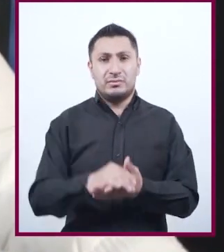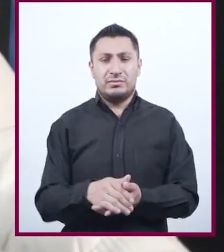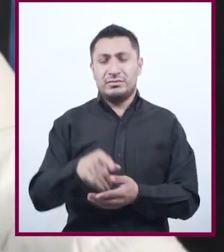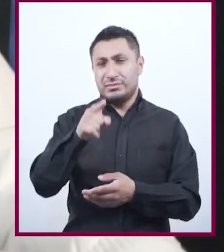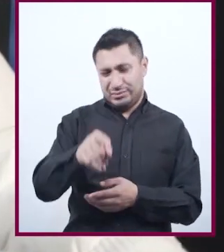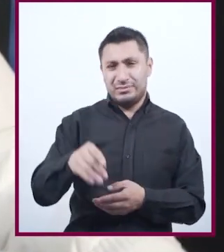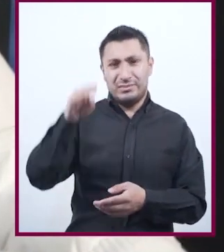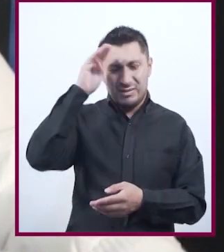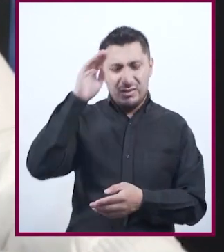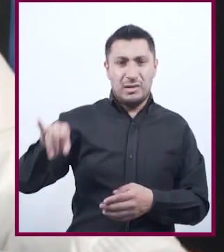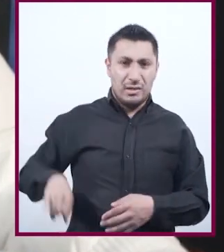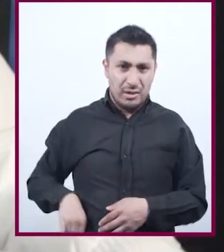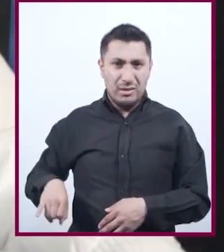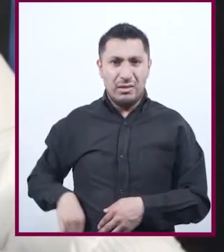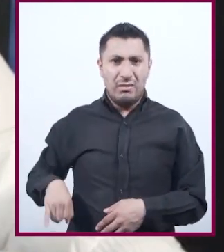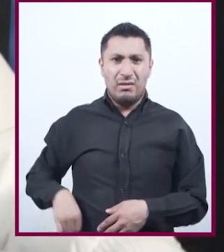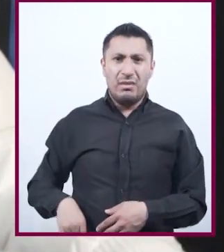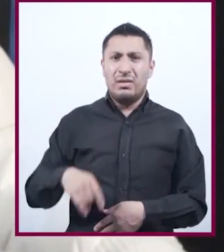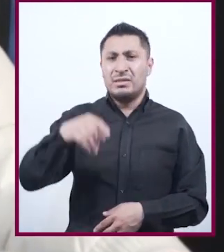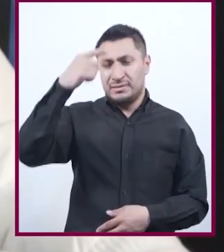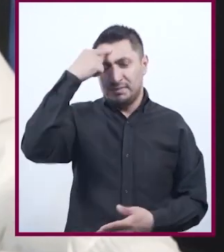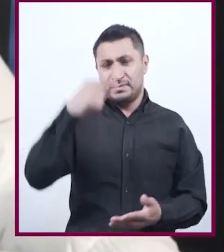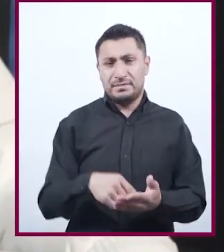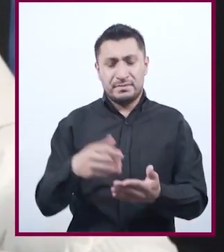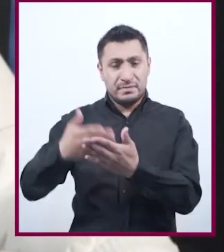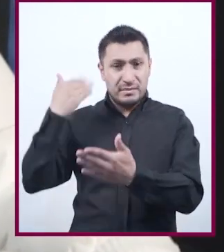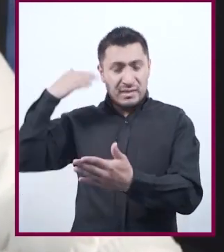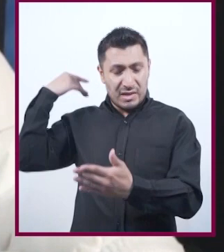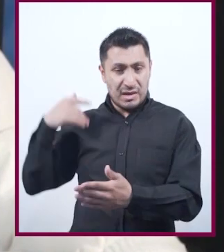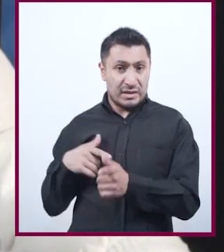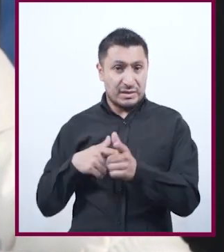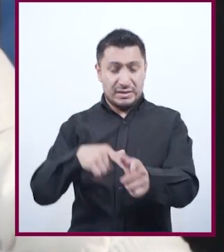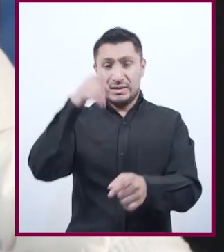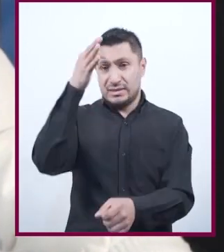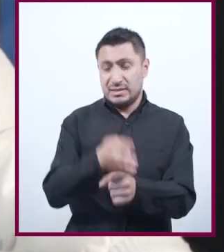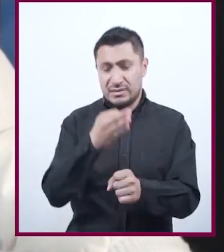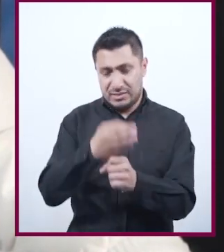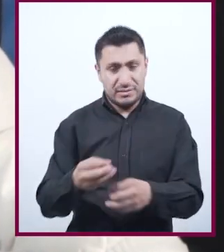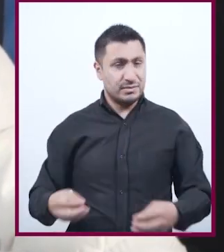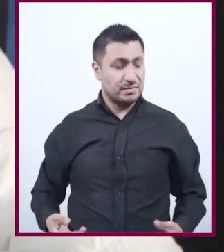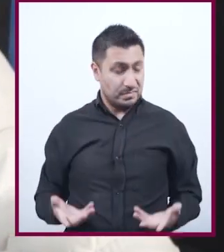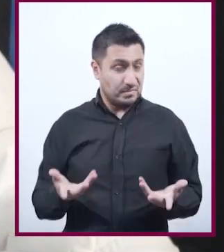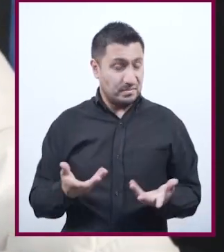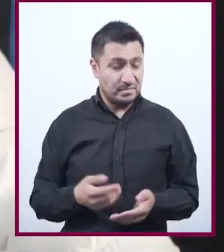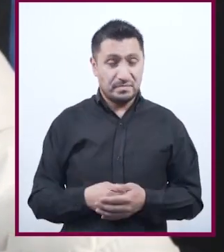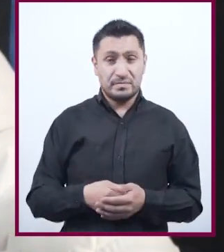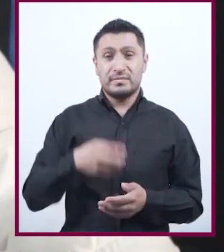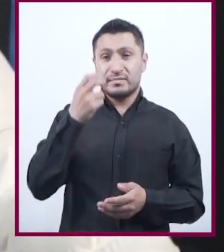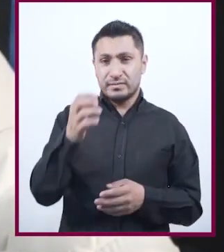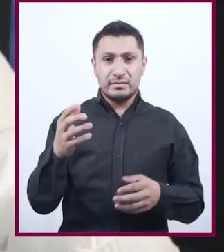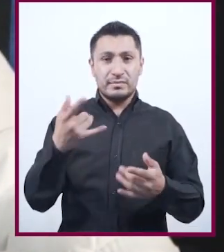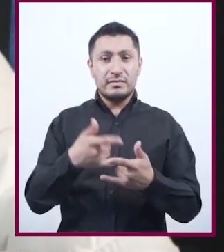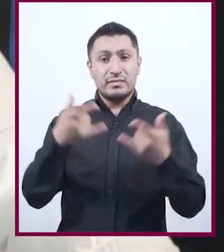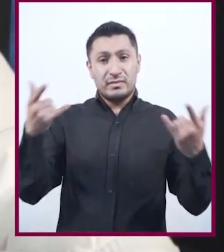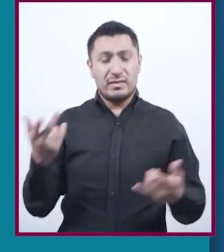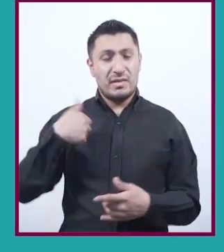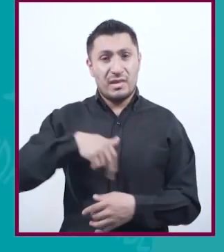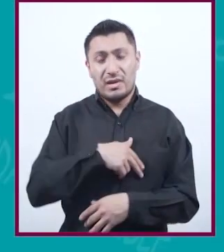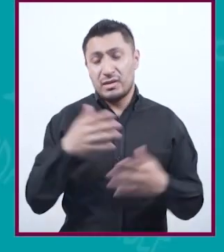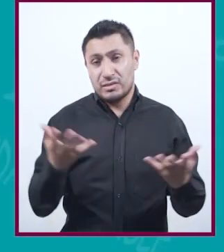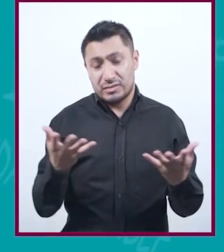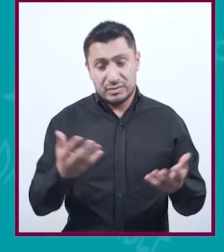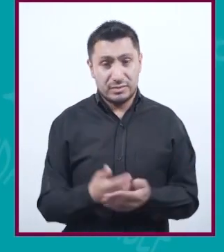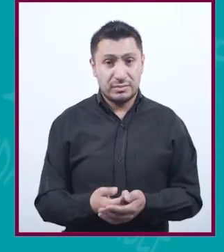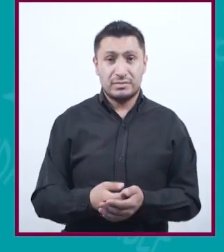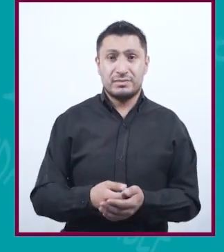del pasado sigan tan vivas en el presente? Sucede que a la historia la hacemos todos, y no solo gente de otras épocas.